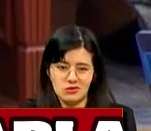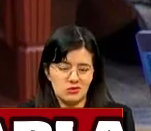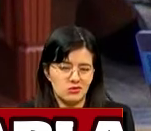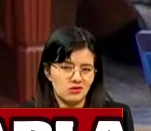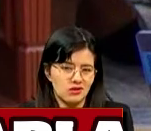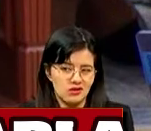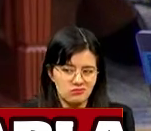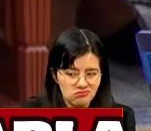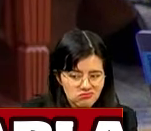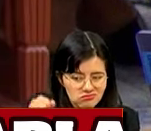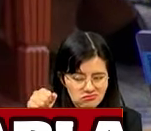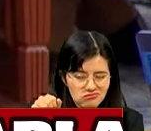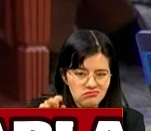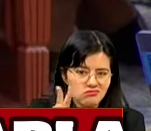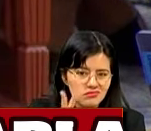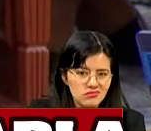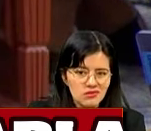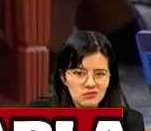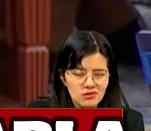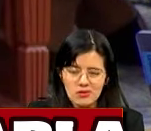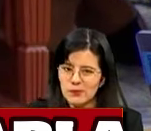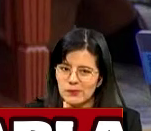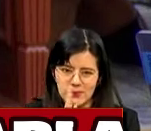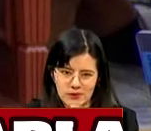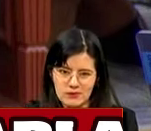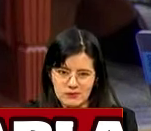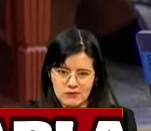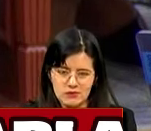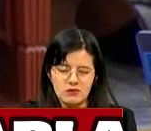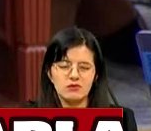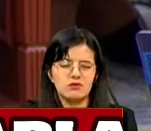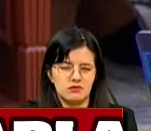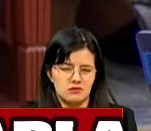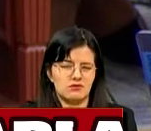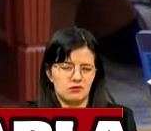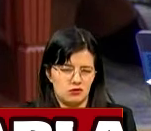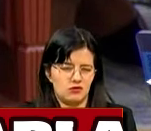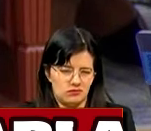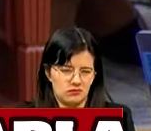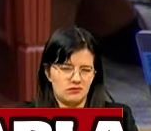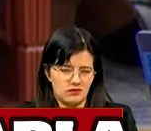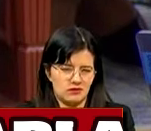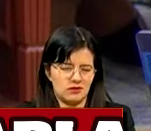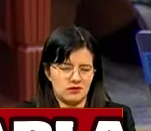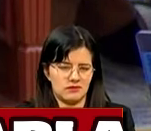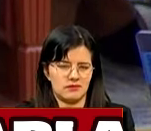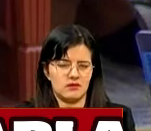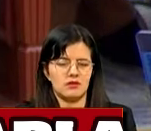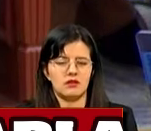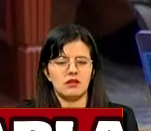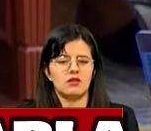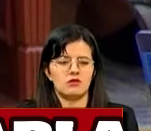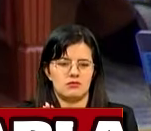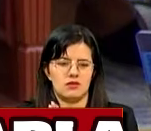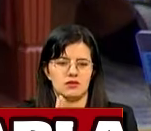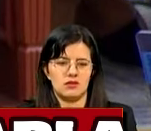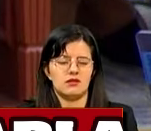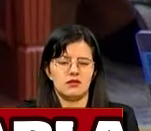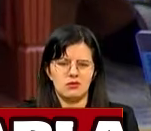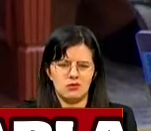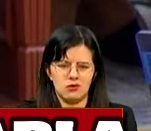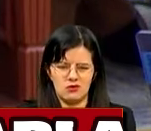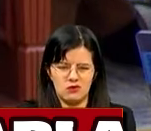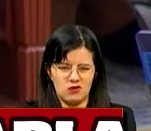me parece relevante es que, uno, lo presentan además, como ya dije, en ceros, cuando